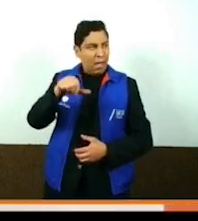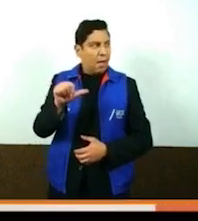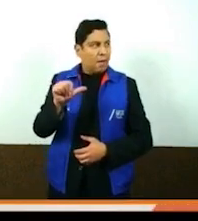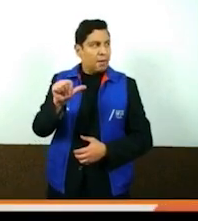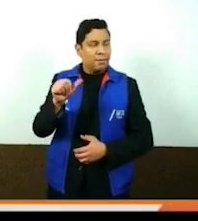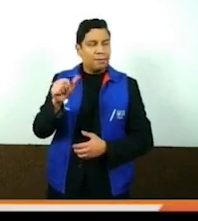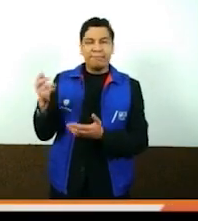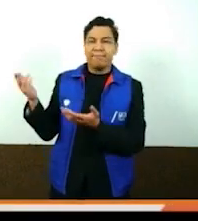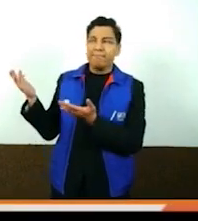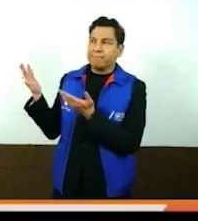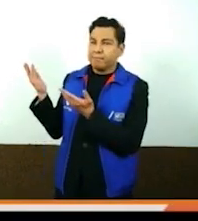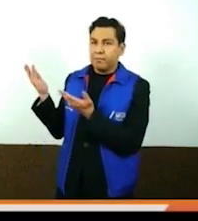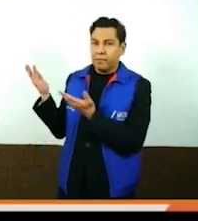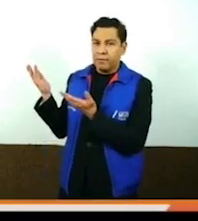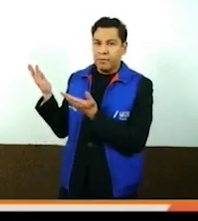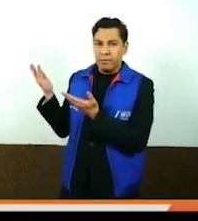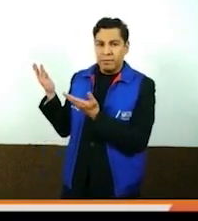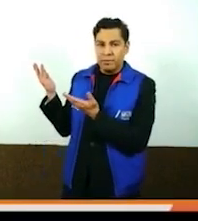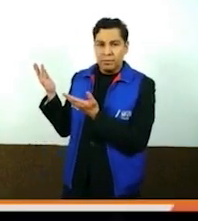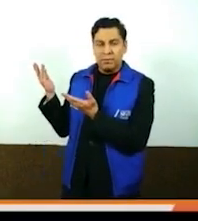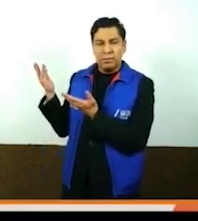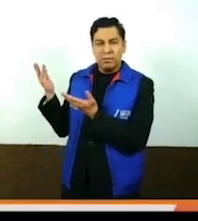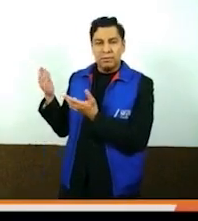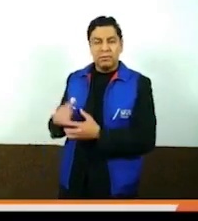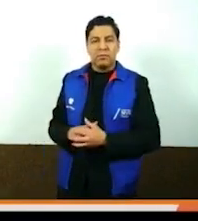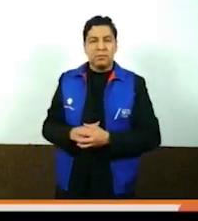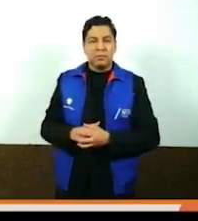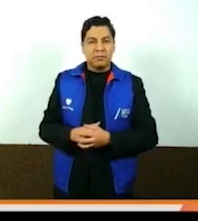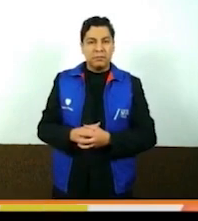Alma Elisa Montoya Rodríguez.